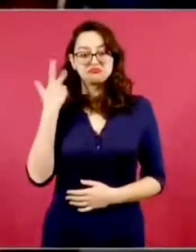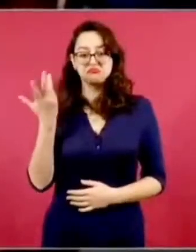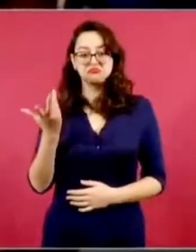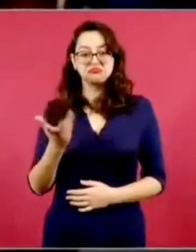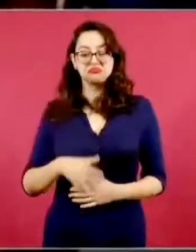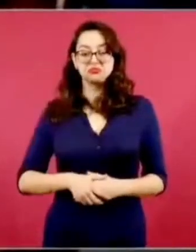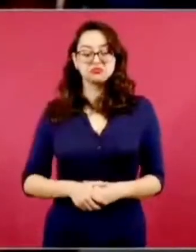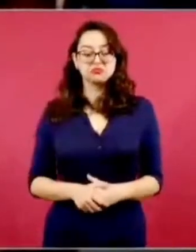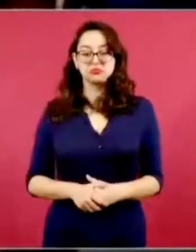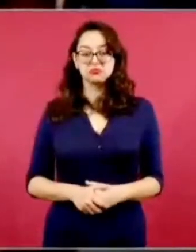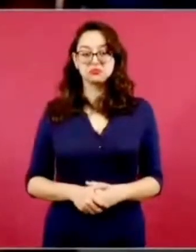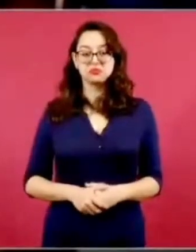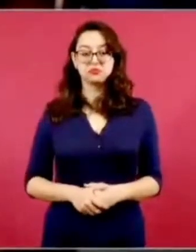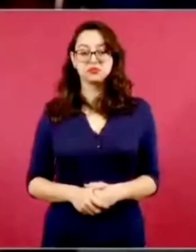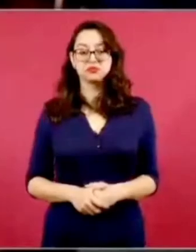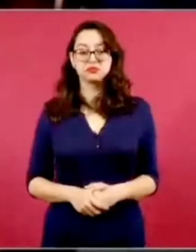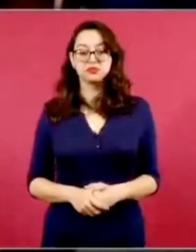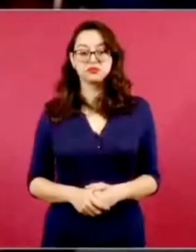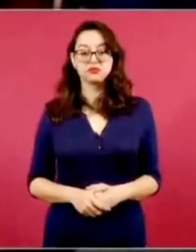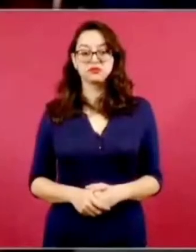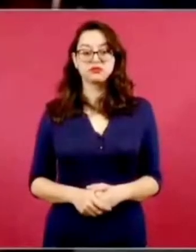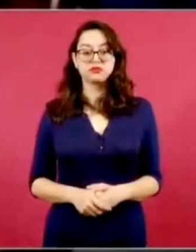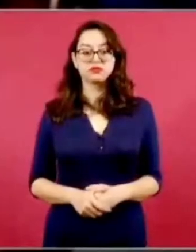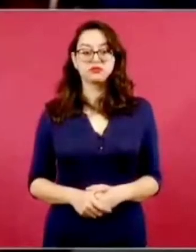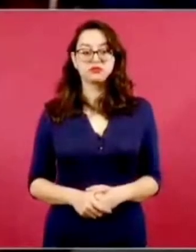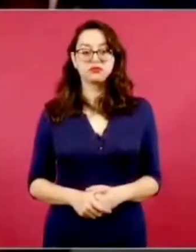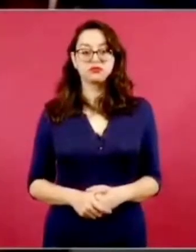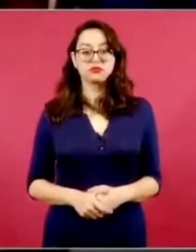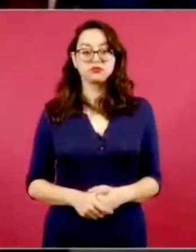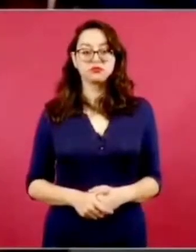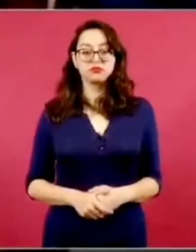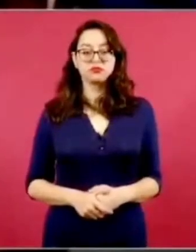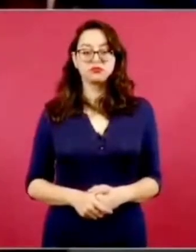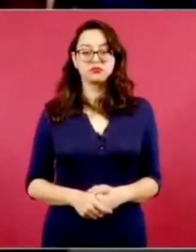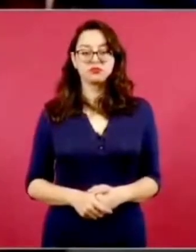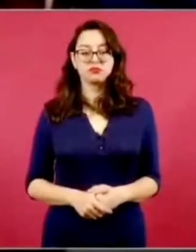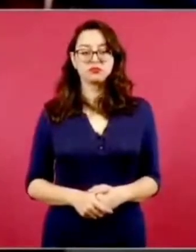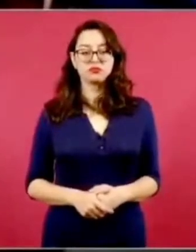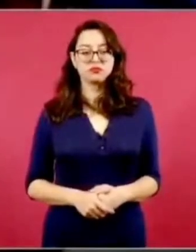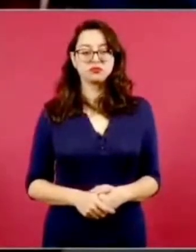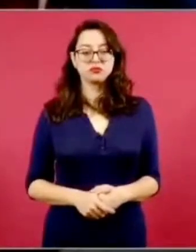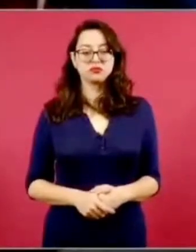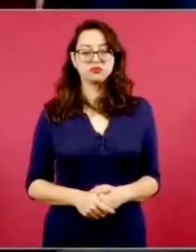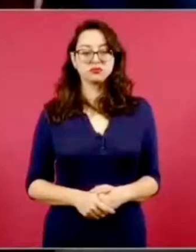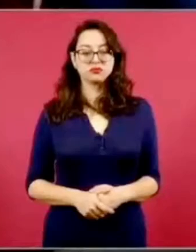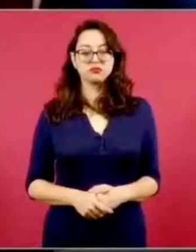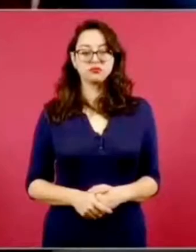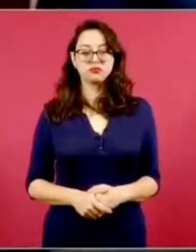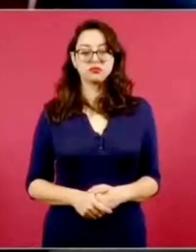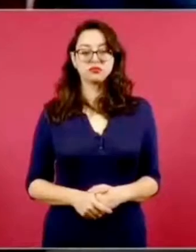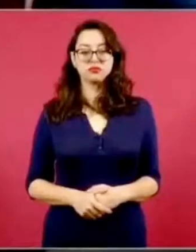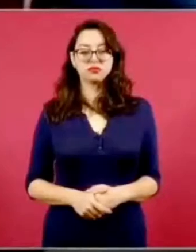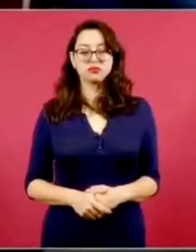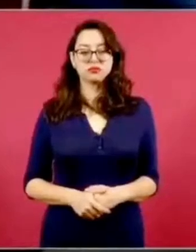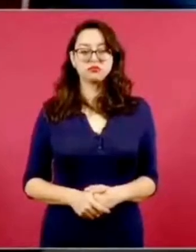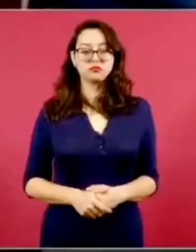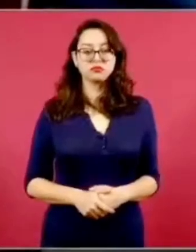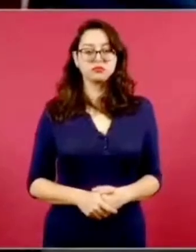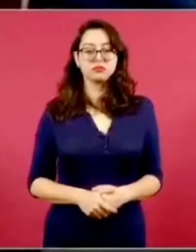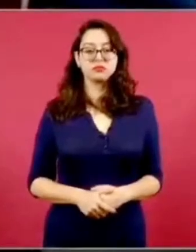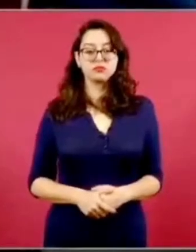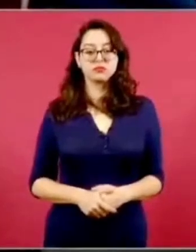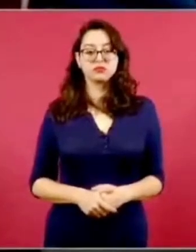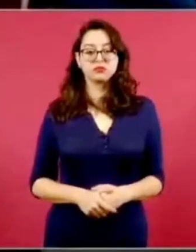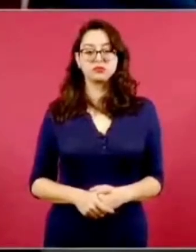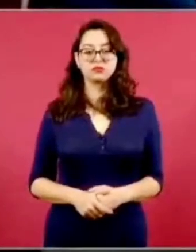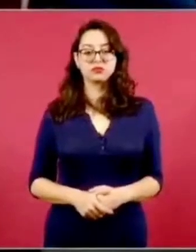esto es, pues es muy malo porque los empresarios están diciendo que como el gobierno pues está apoyando a los que están lavando